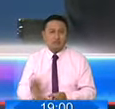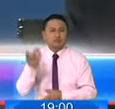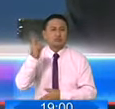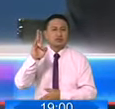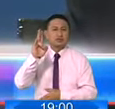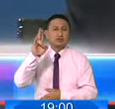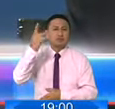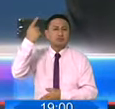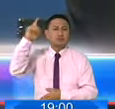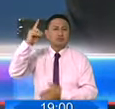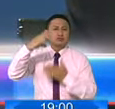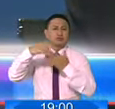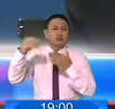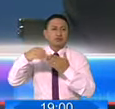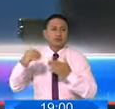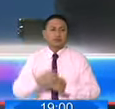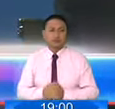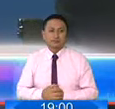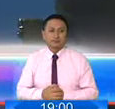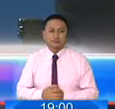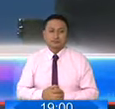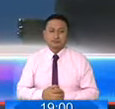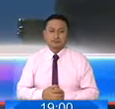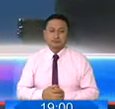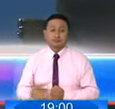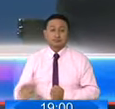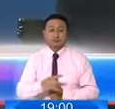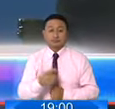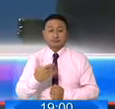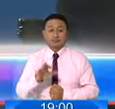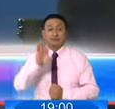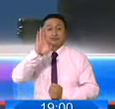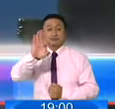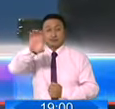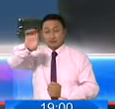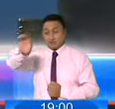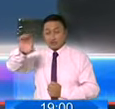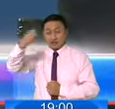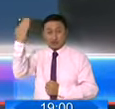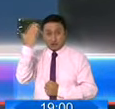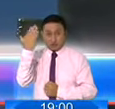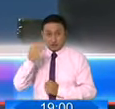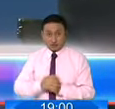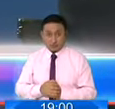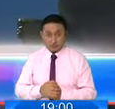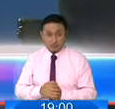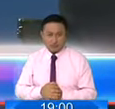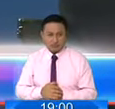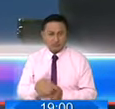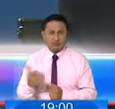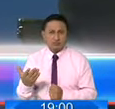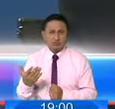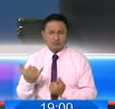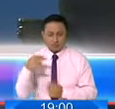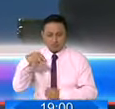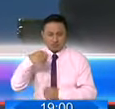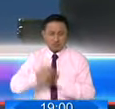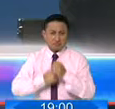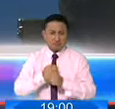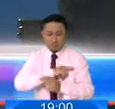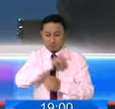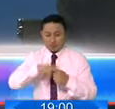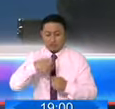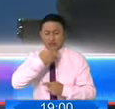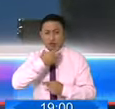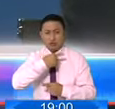17 millones de dólares. Mientras que TC Televisión registra en este año, hasta agosto de